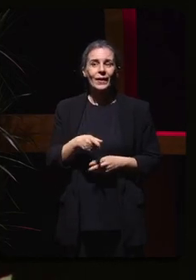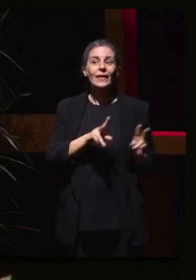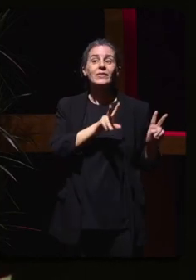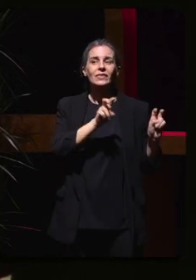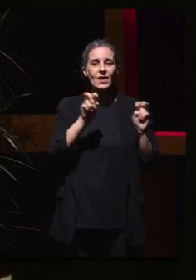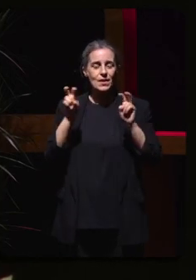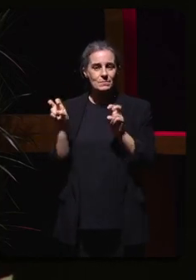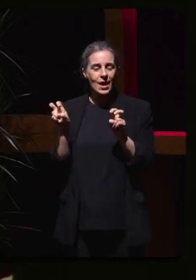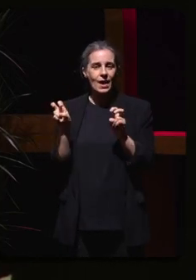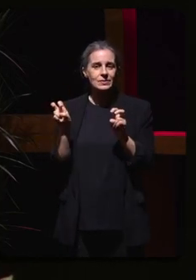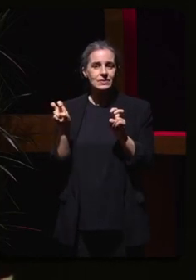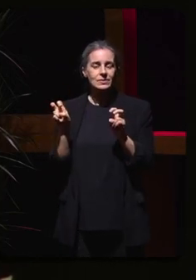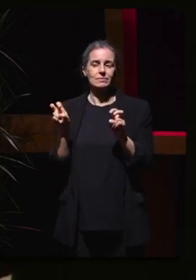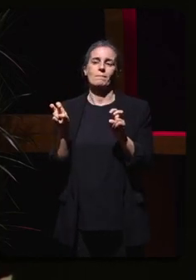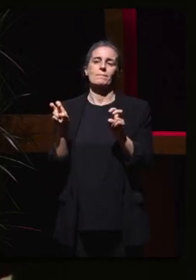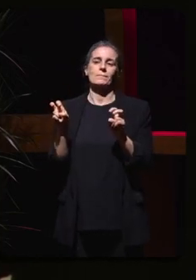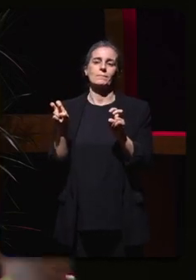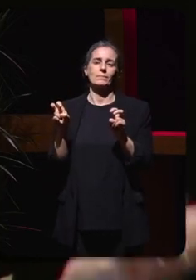¿no?, que no fueran